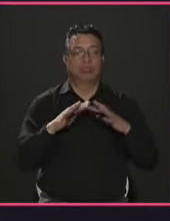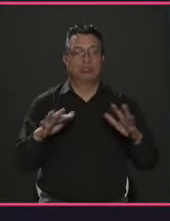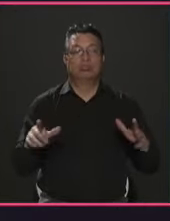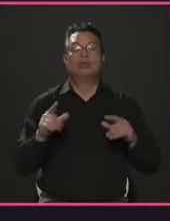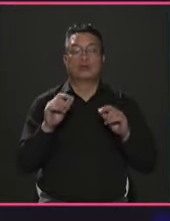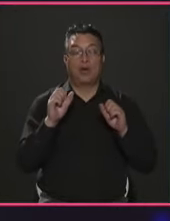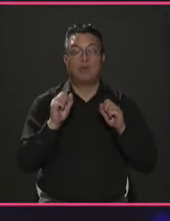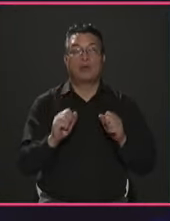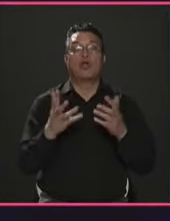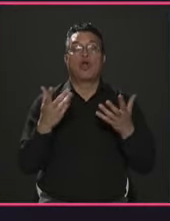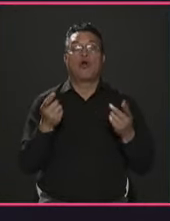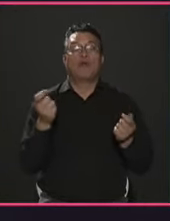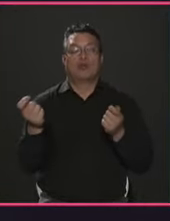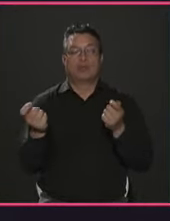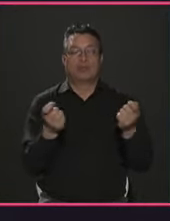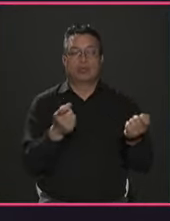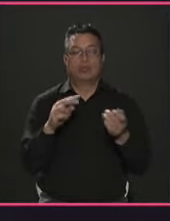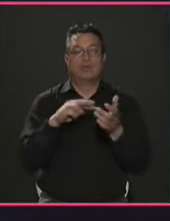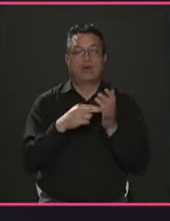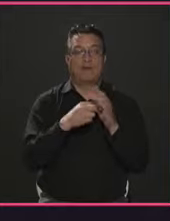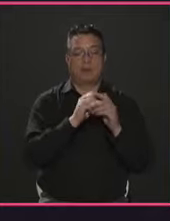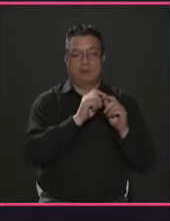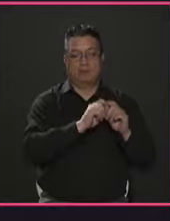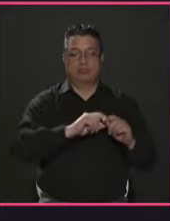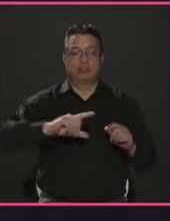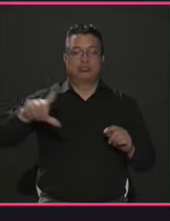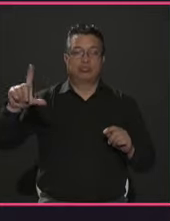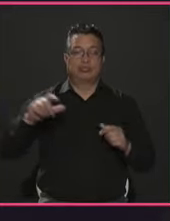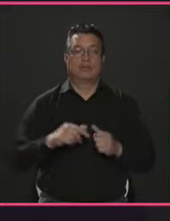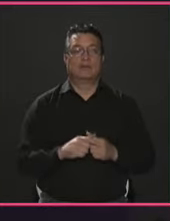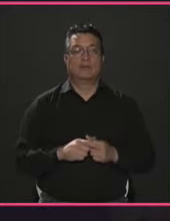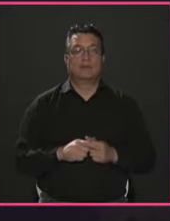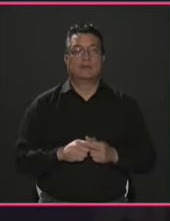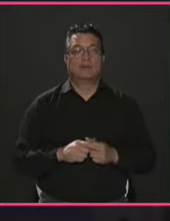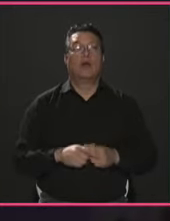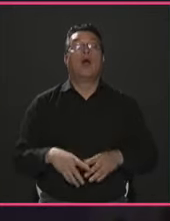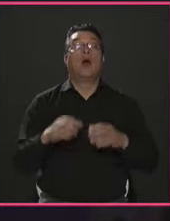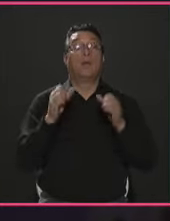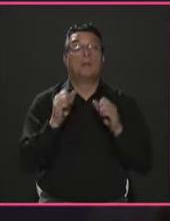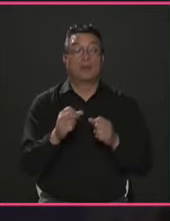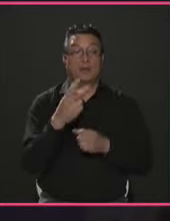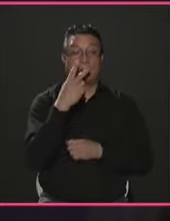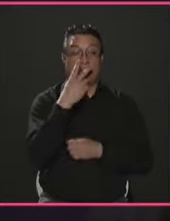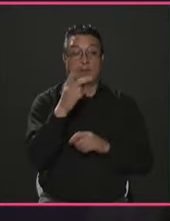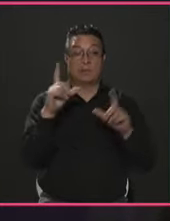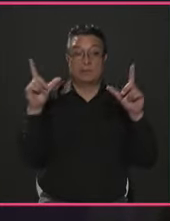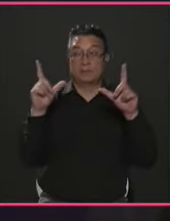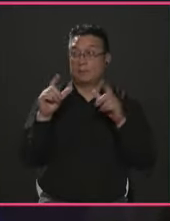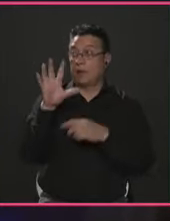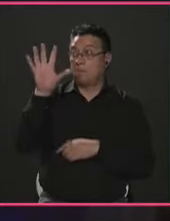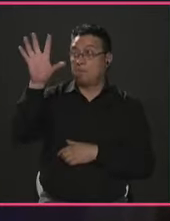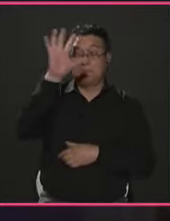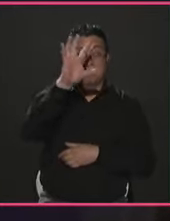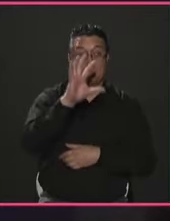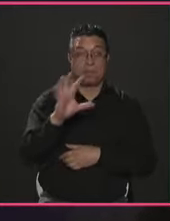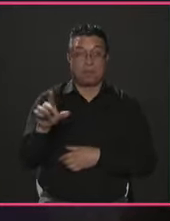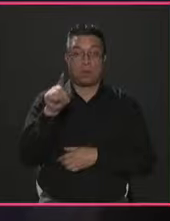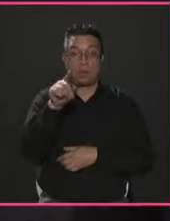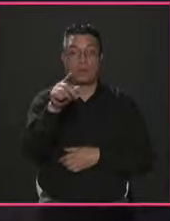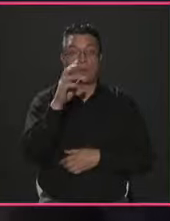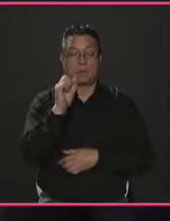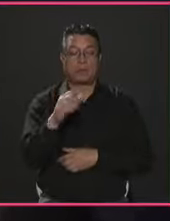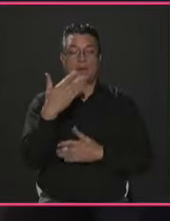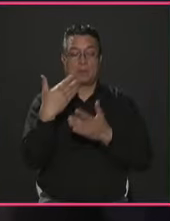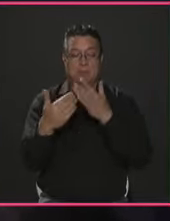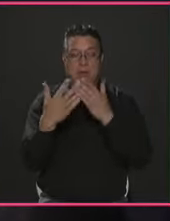podemos lidiar con este enorme problema emergente podemos ver que este pequeño mapa acá se dibujó a